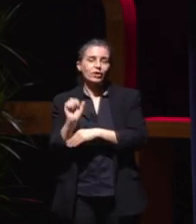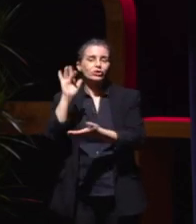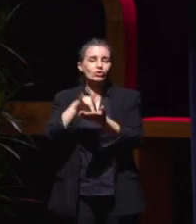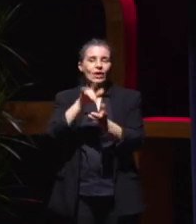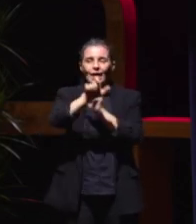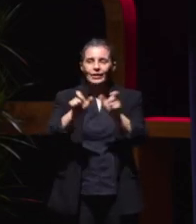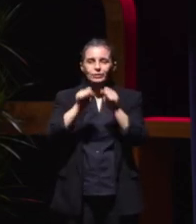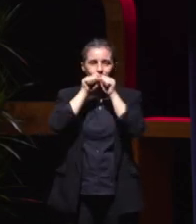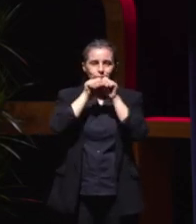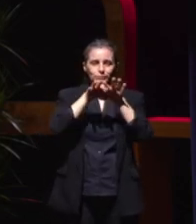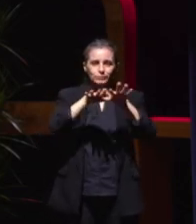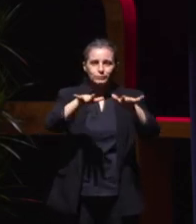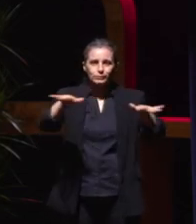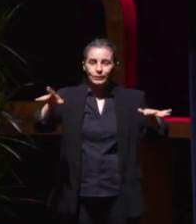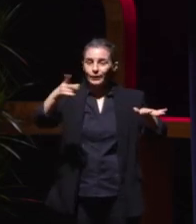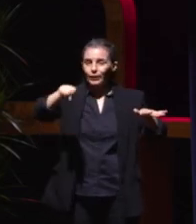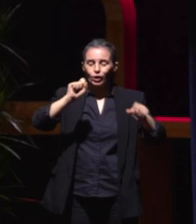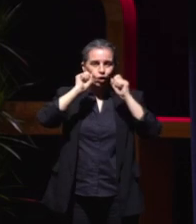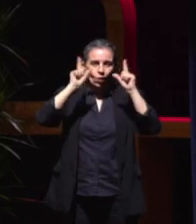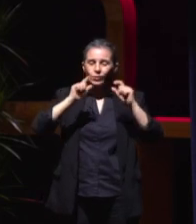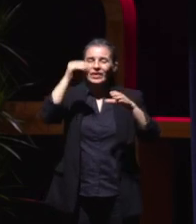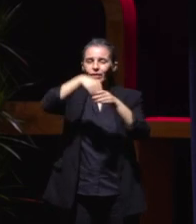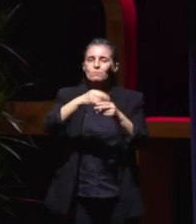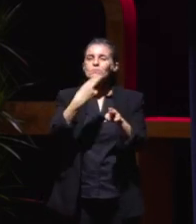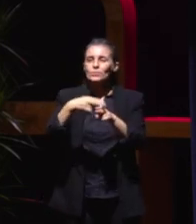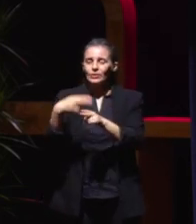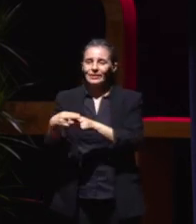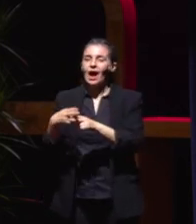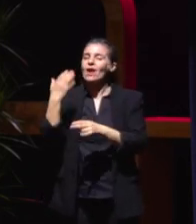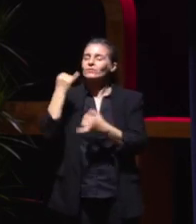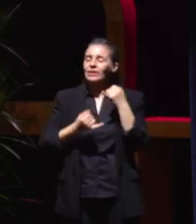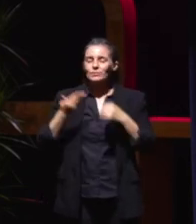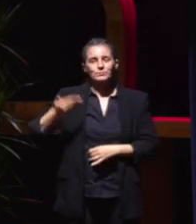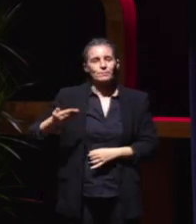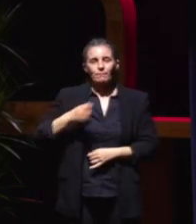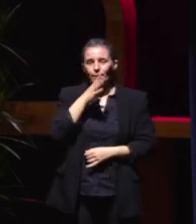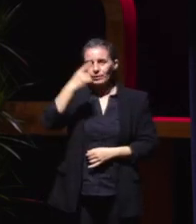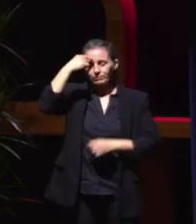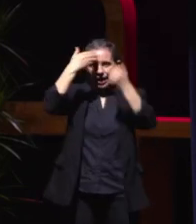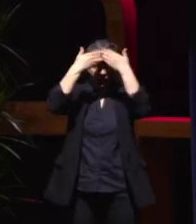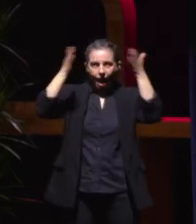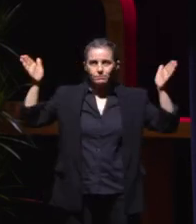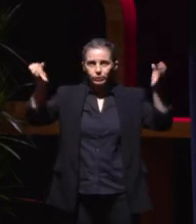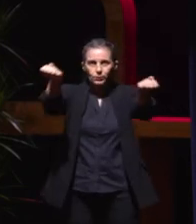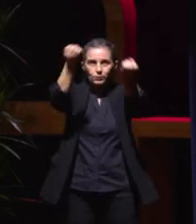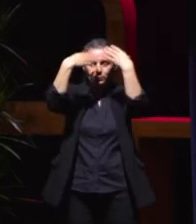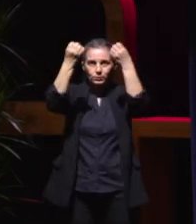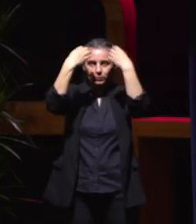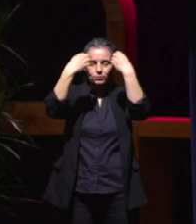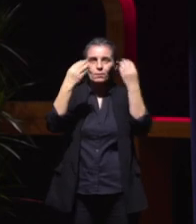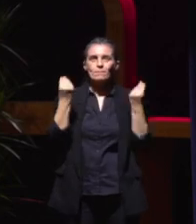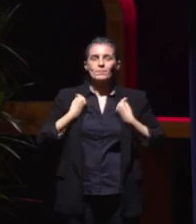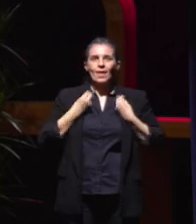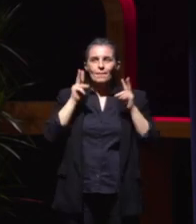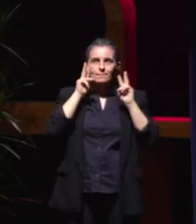sin darse cuenta que se está haciendo política al final es lo más importante porque estás abierto a que te lo digan todo y a ver la vida como es Es